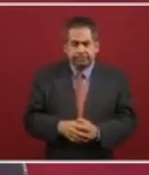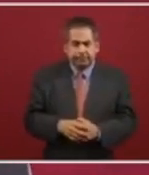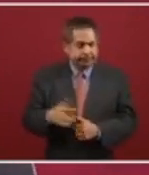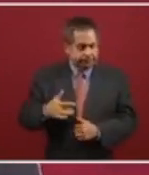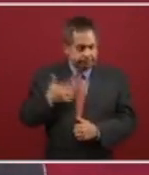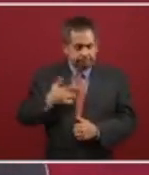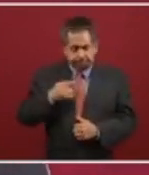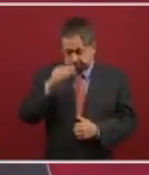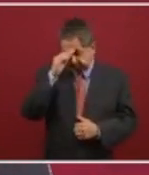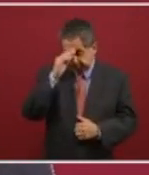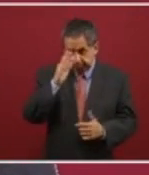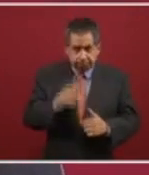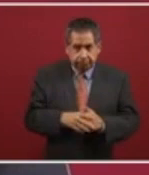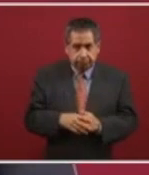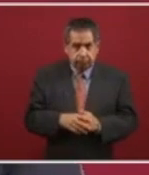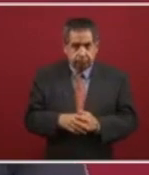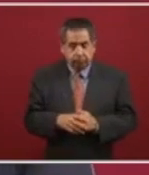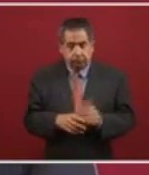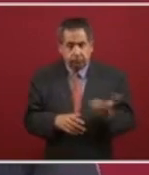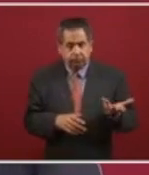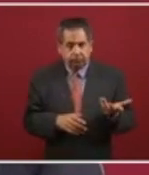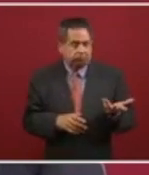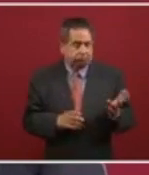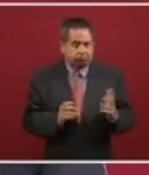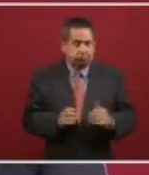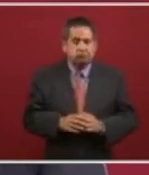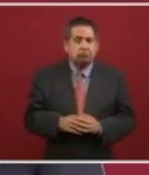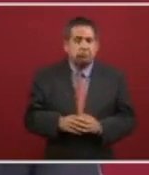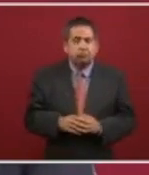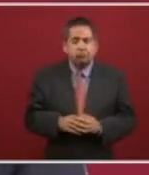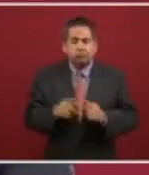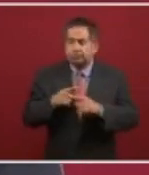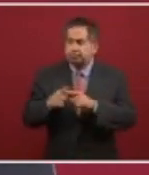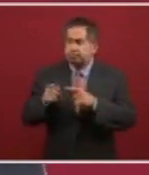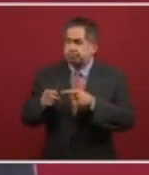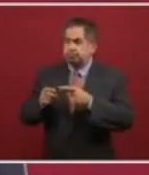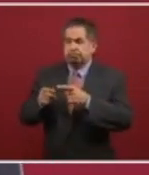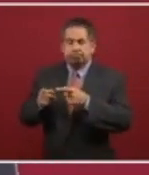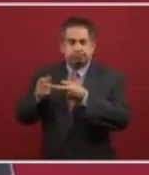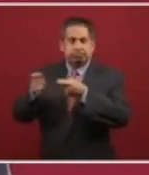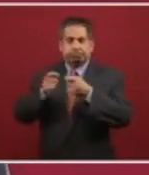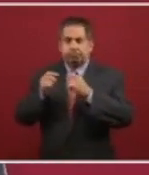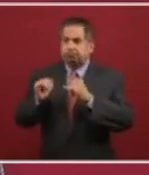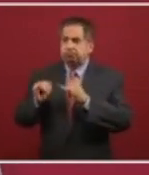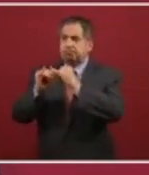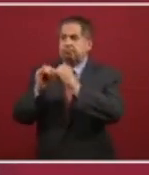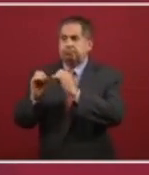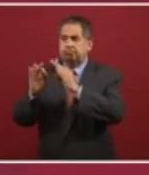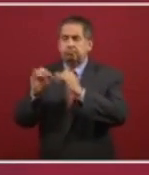Siento que, como todas las instituciones,